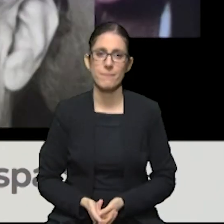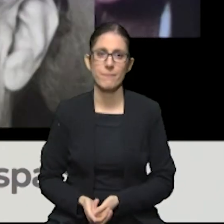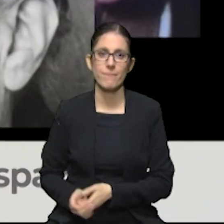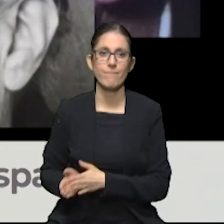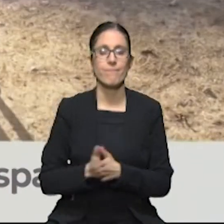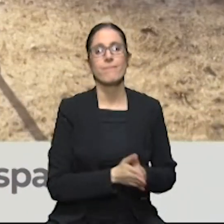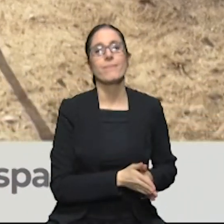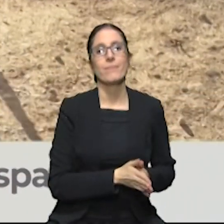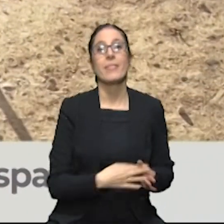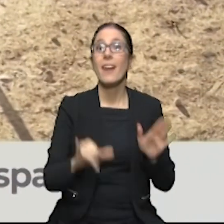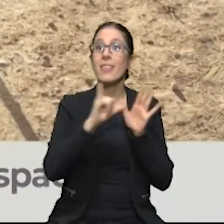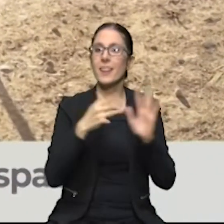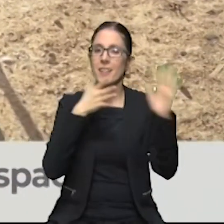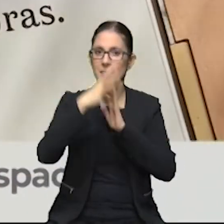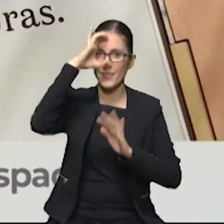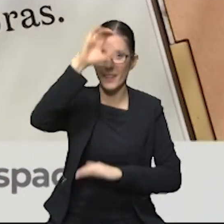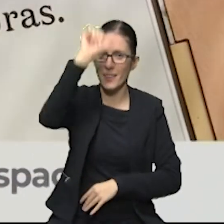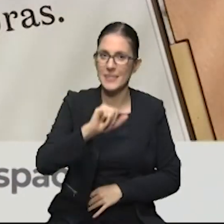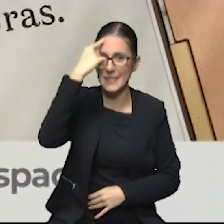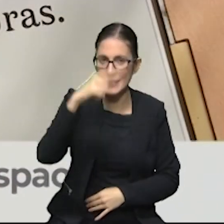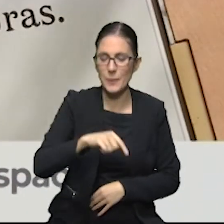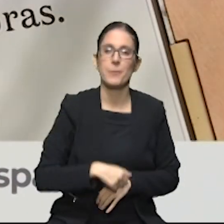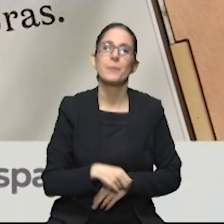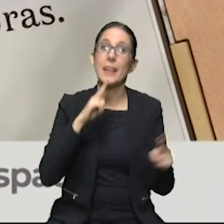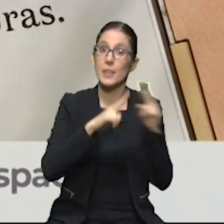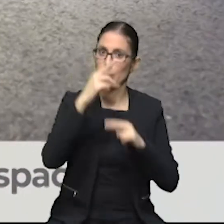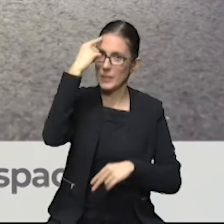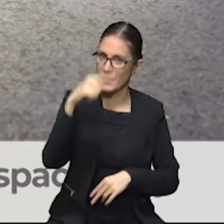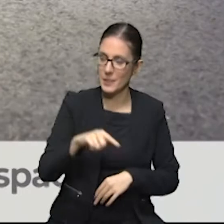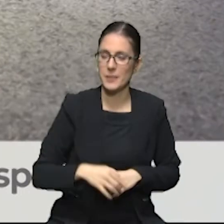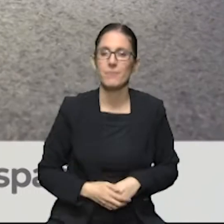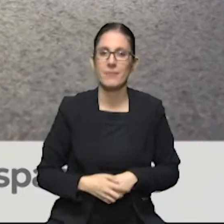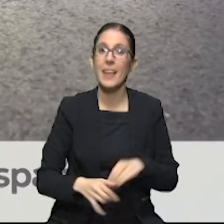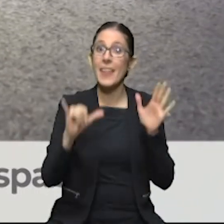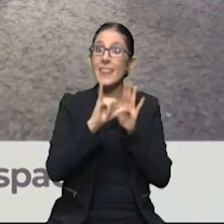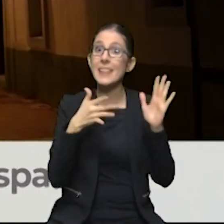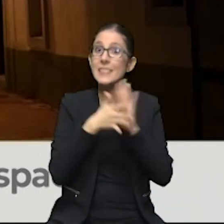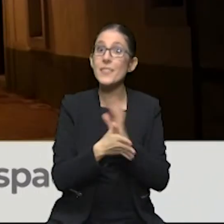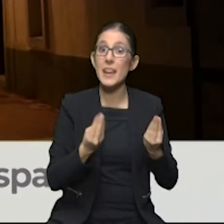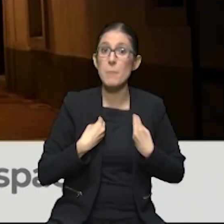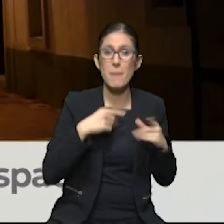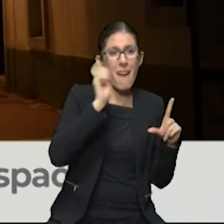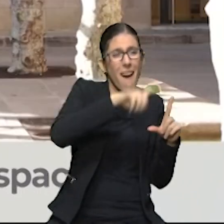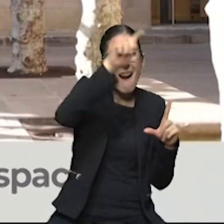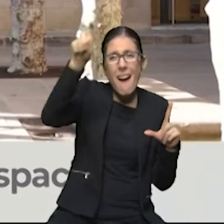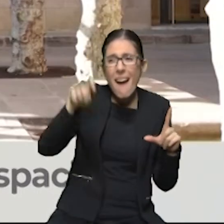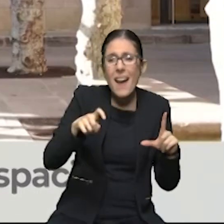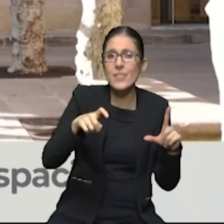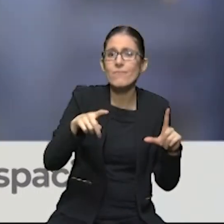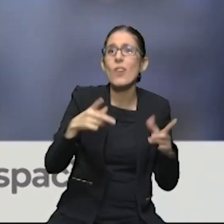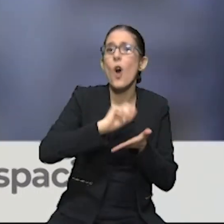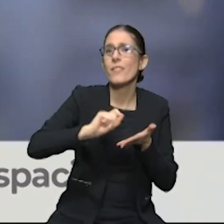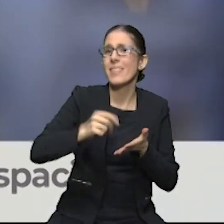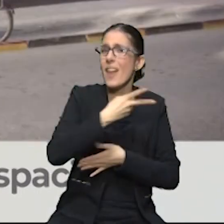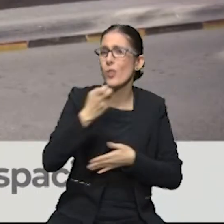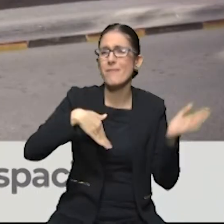Estar cerca es saber escuchar saber responder Estar cerca es vivir aquí y aquí y convivir en